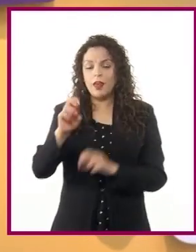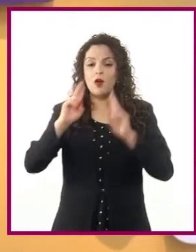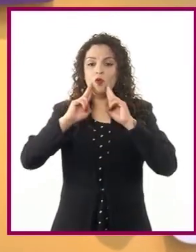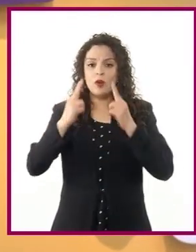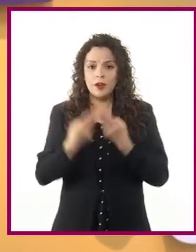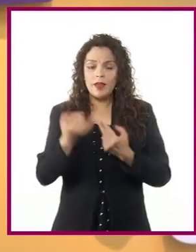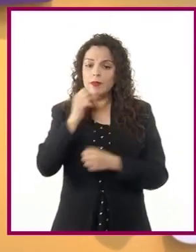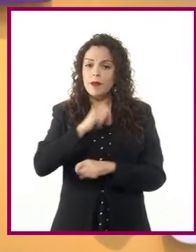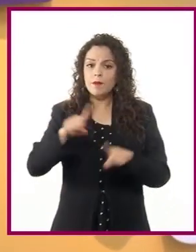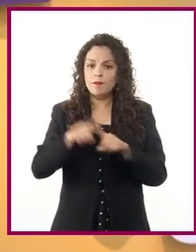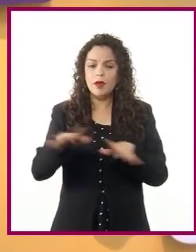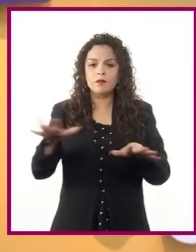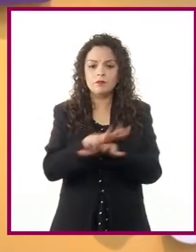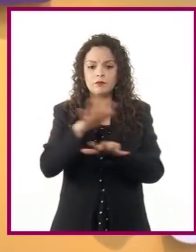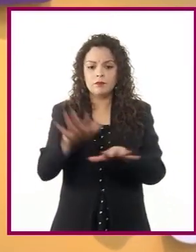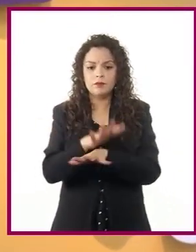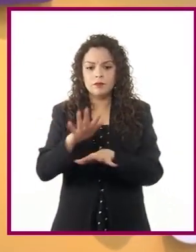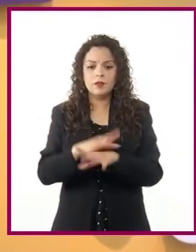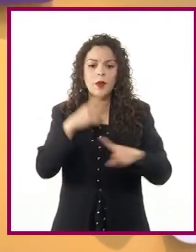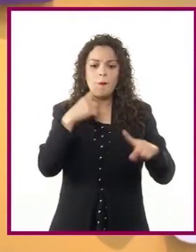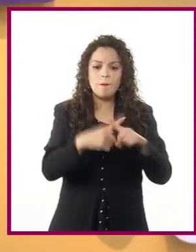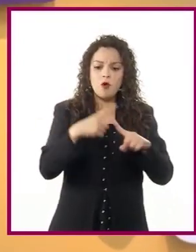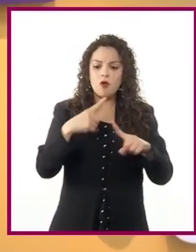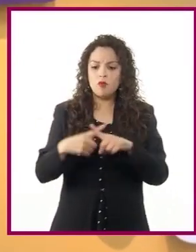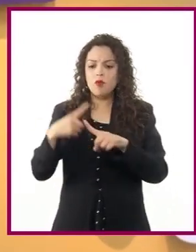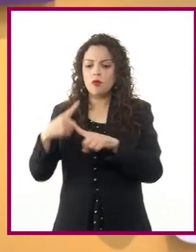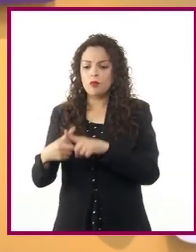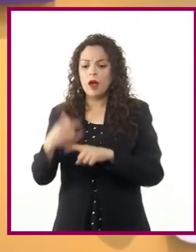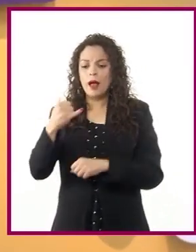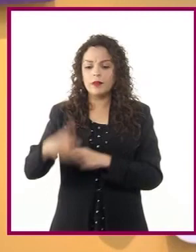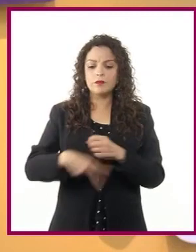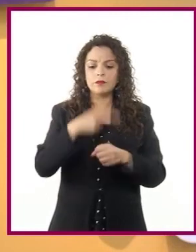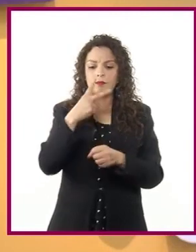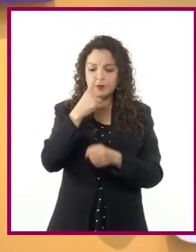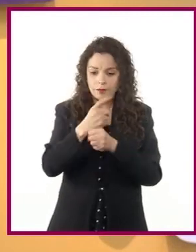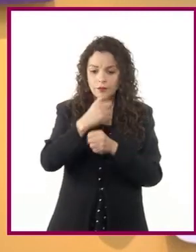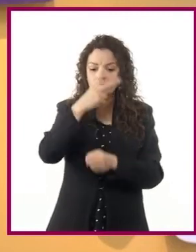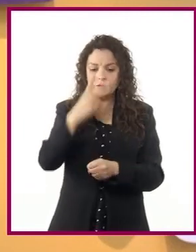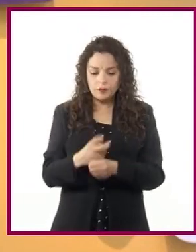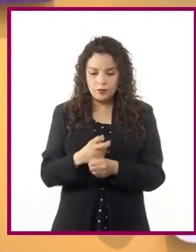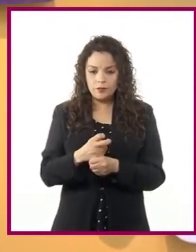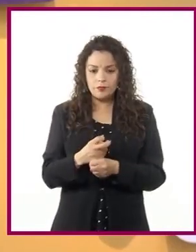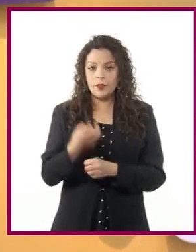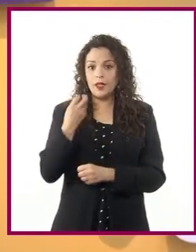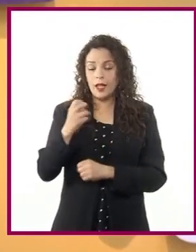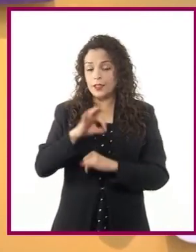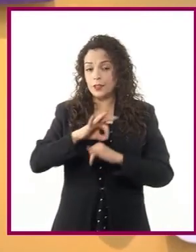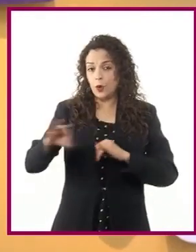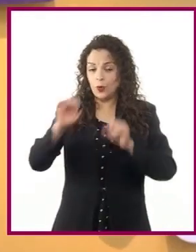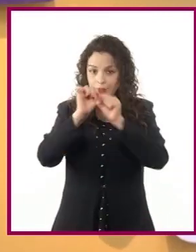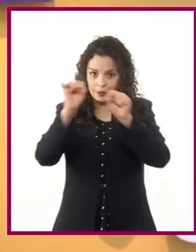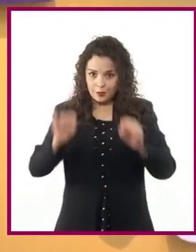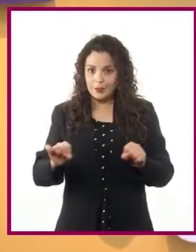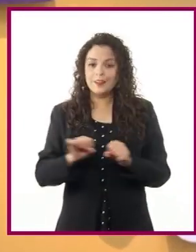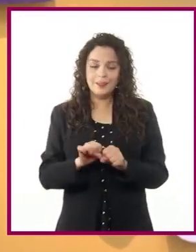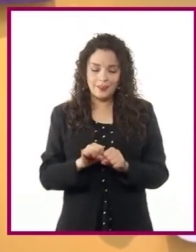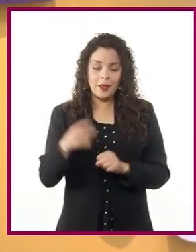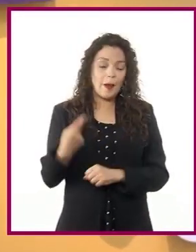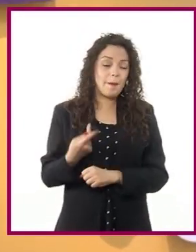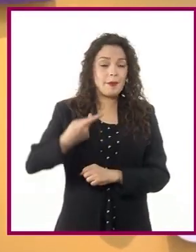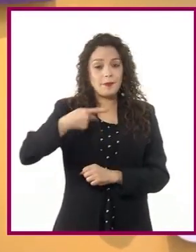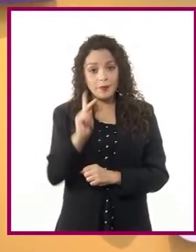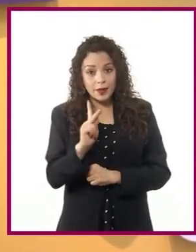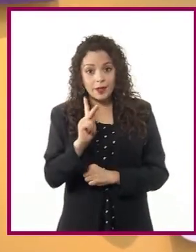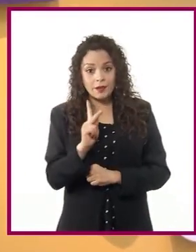realizado conversiones a múltiplos y submúltiplos dentro de este último sistema. Sin